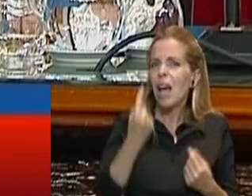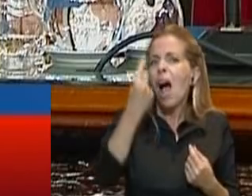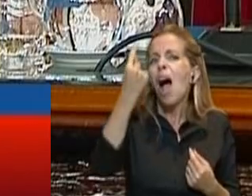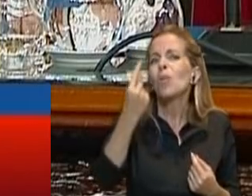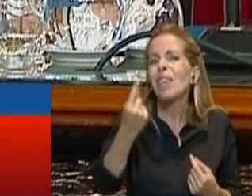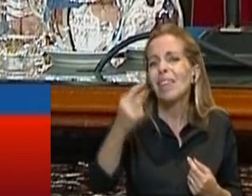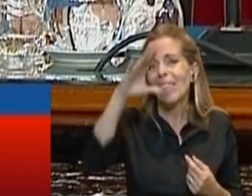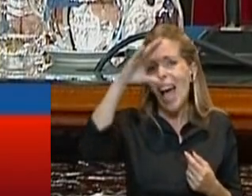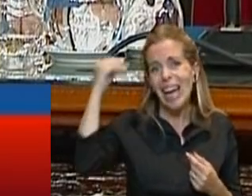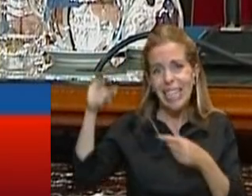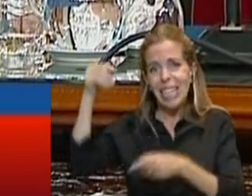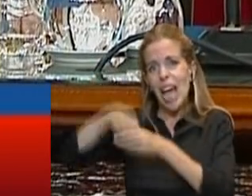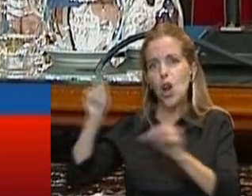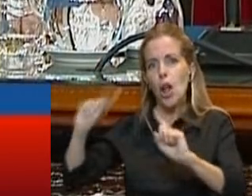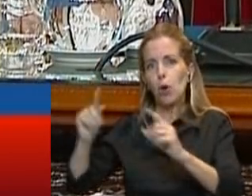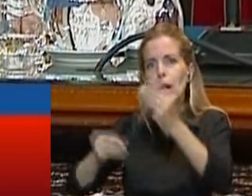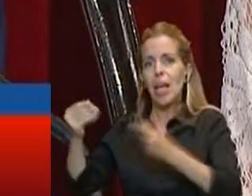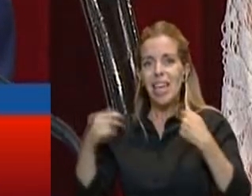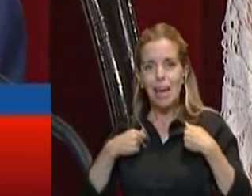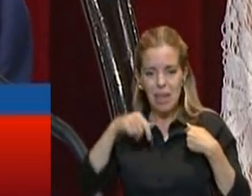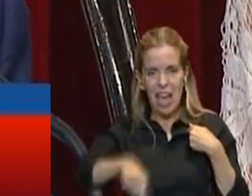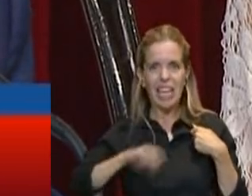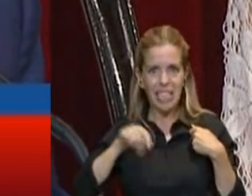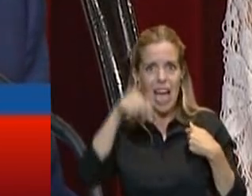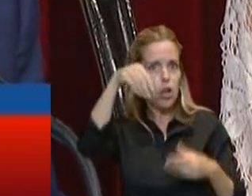Cristina en el 2010 y a mí este año.